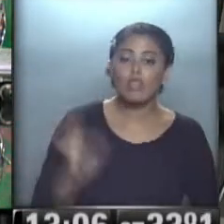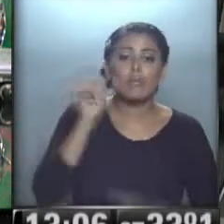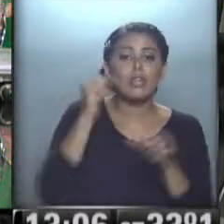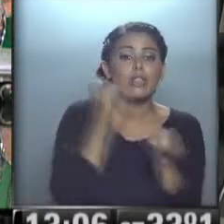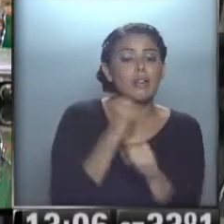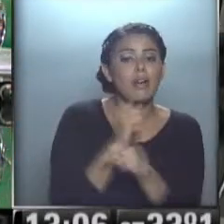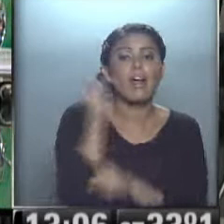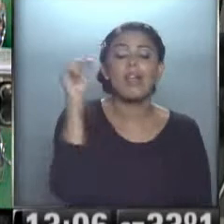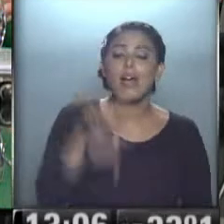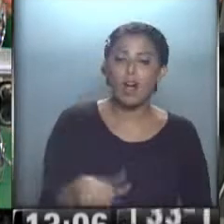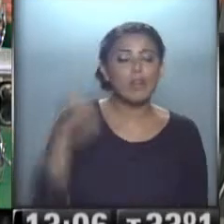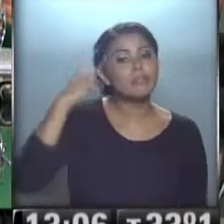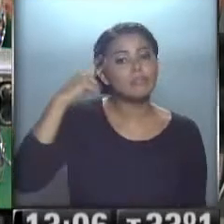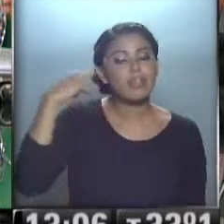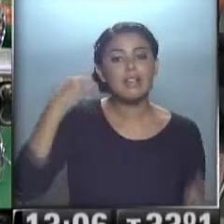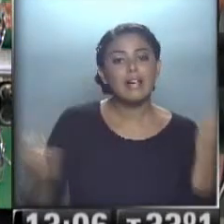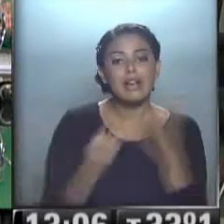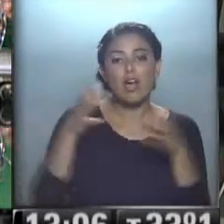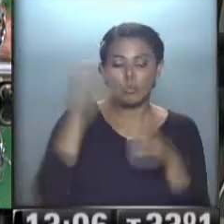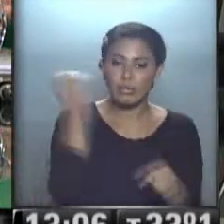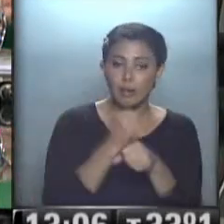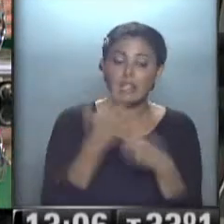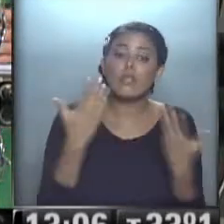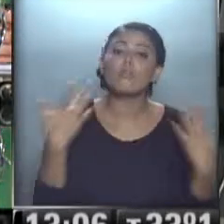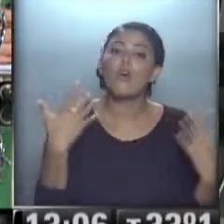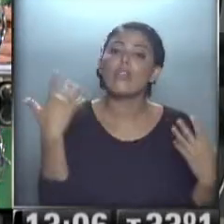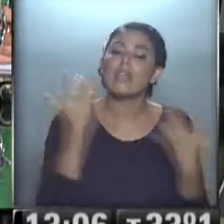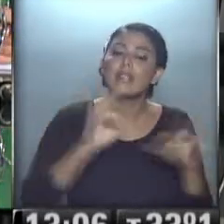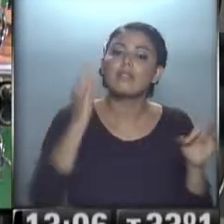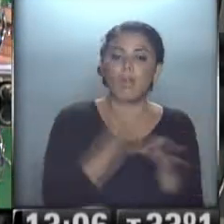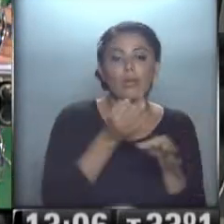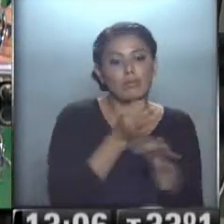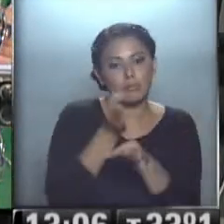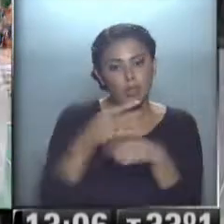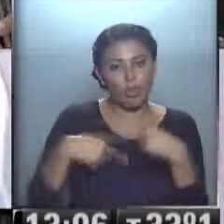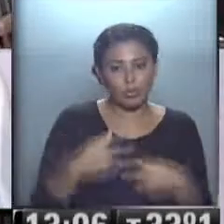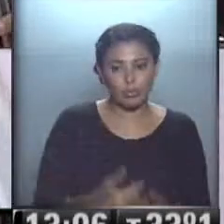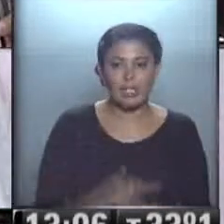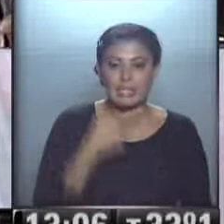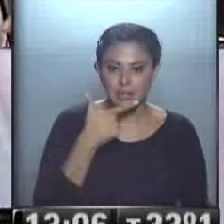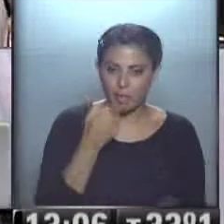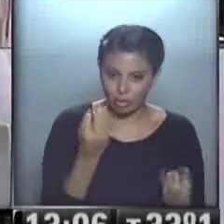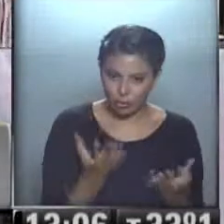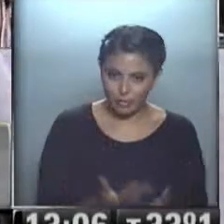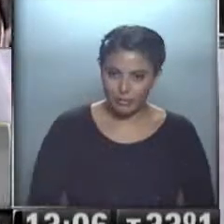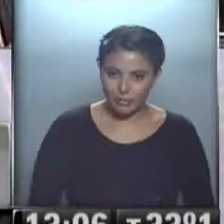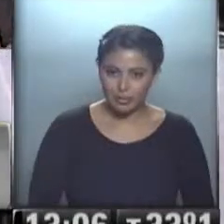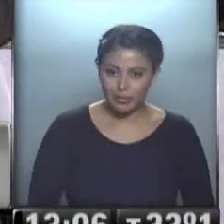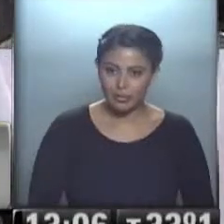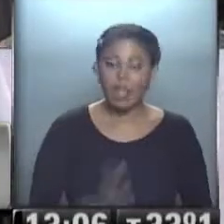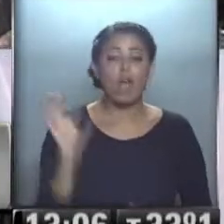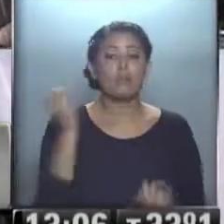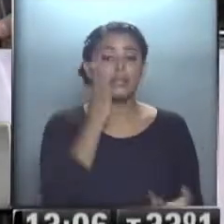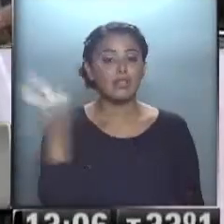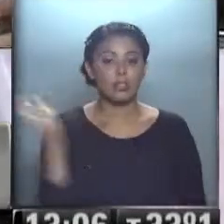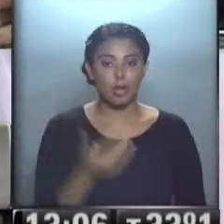tienen ahora una idea, que es formar una cooperativa, a ver si pueden seguir dando clases. Silvia, ¿cómo te va? ¿Qué tal? Muy buenas tardes